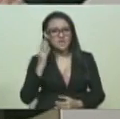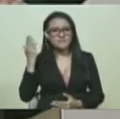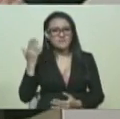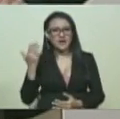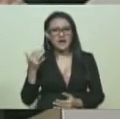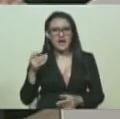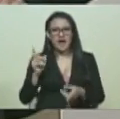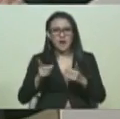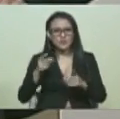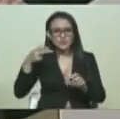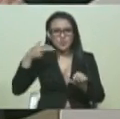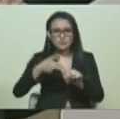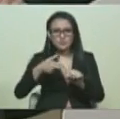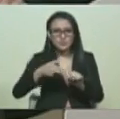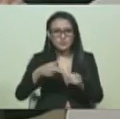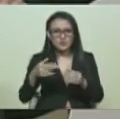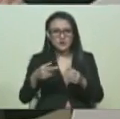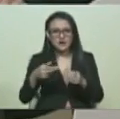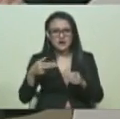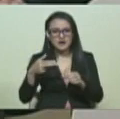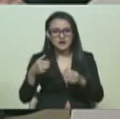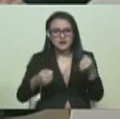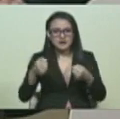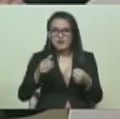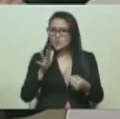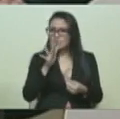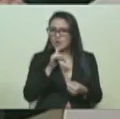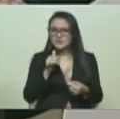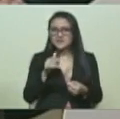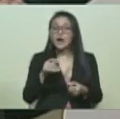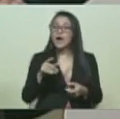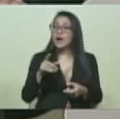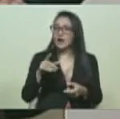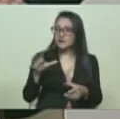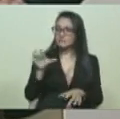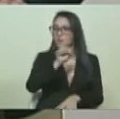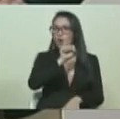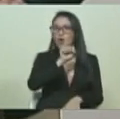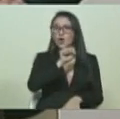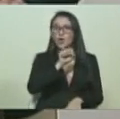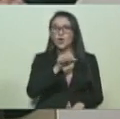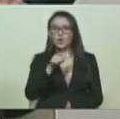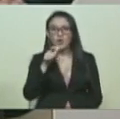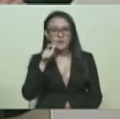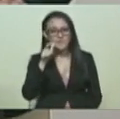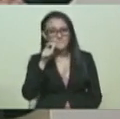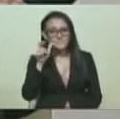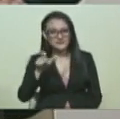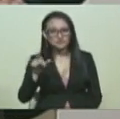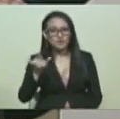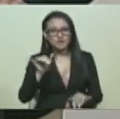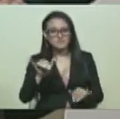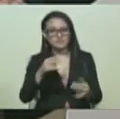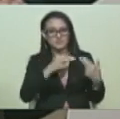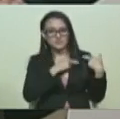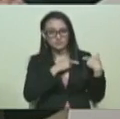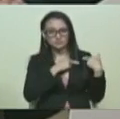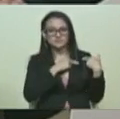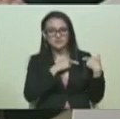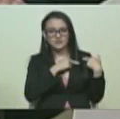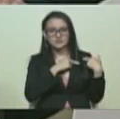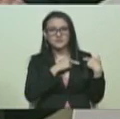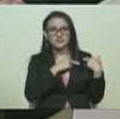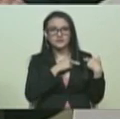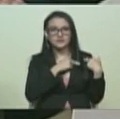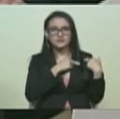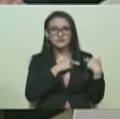algunas estaciones y también logramos detectar el sabotaje sobre el oleoducto que